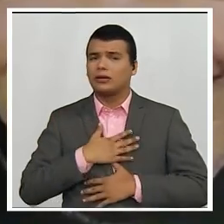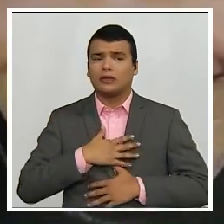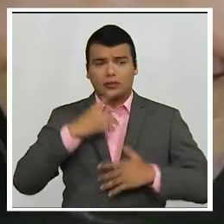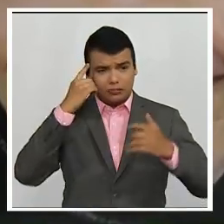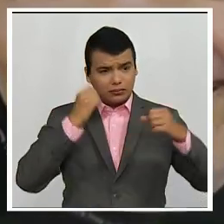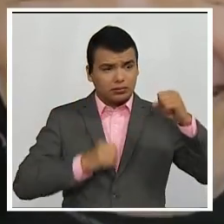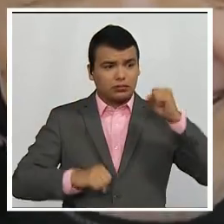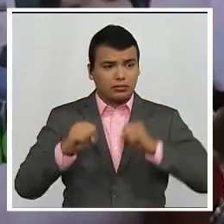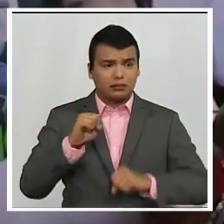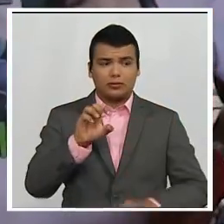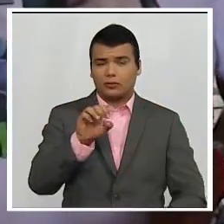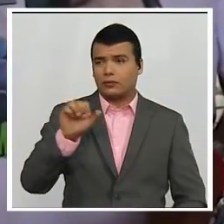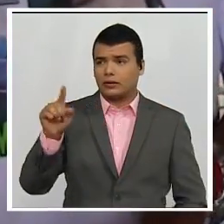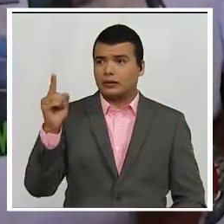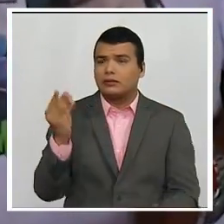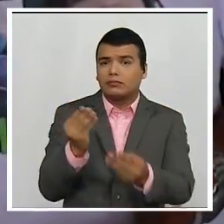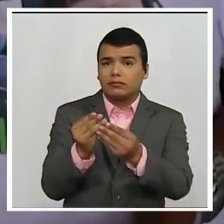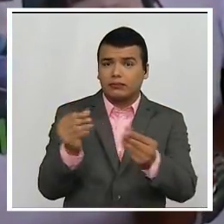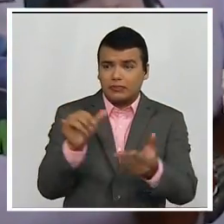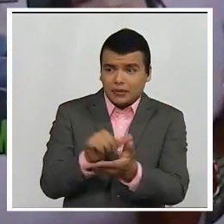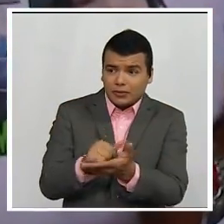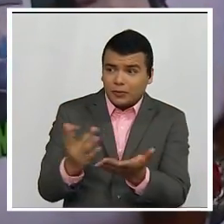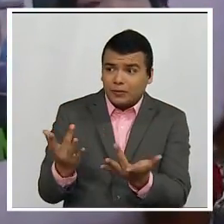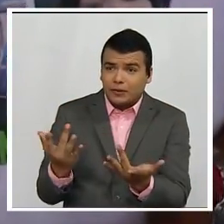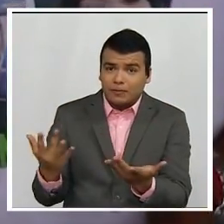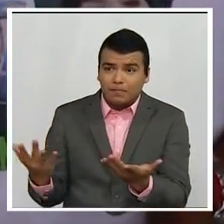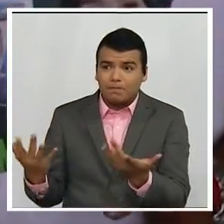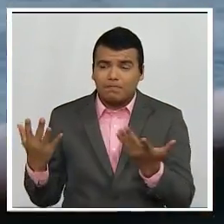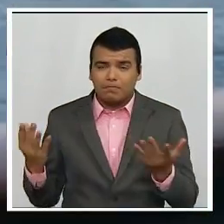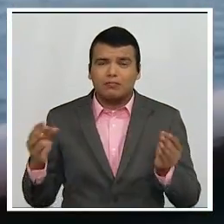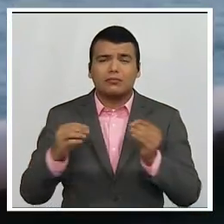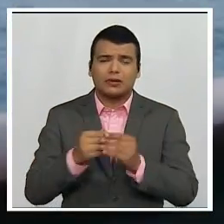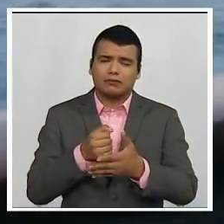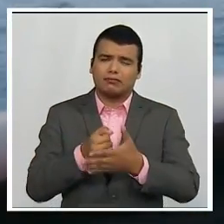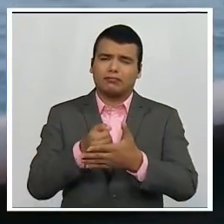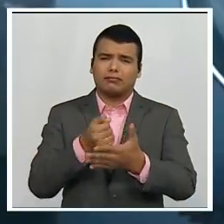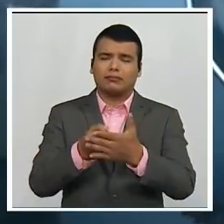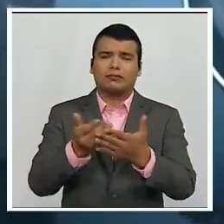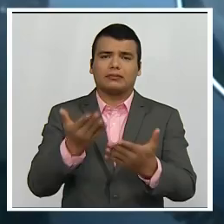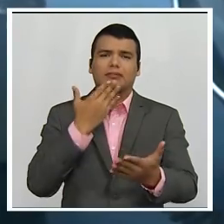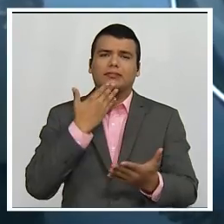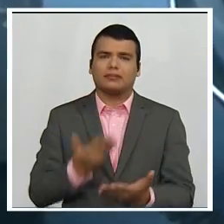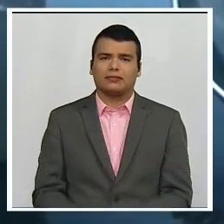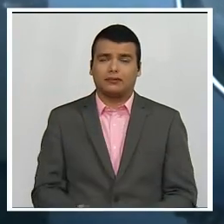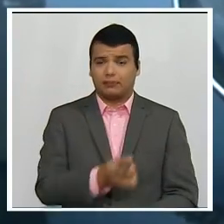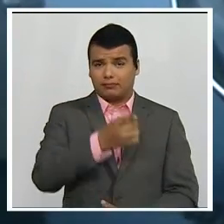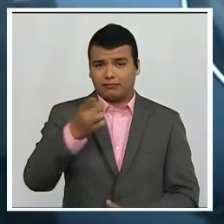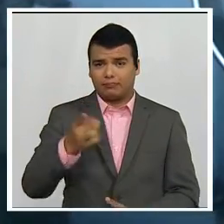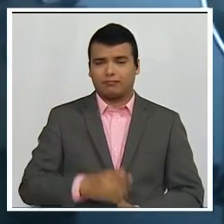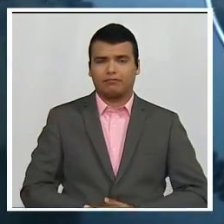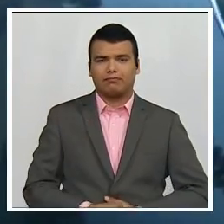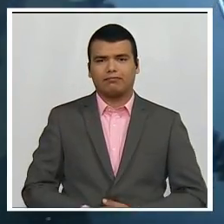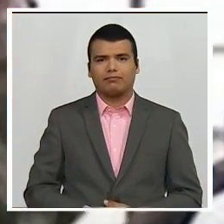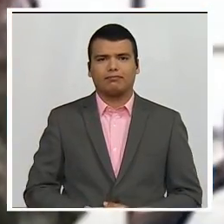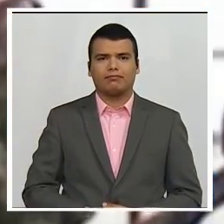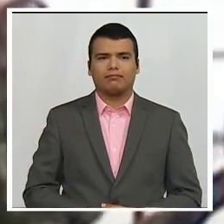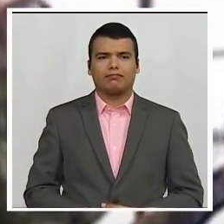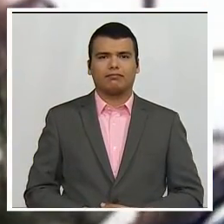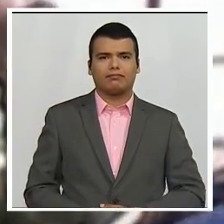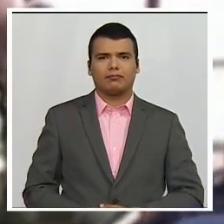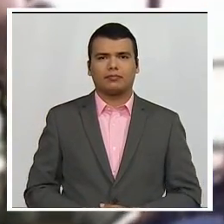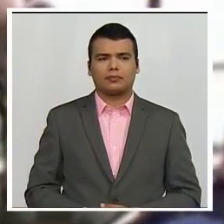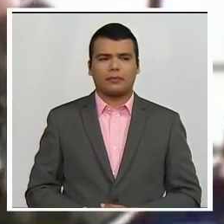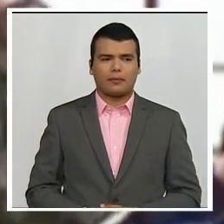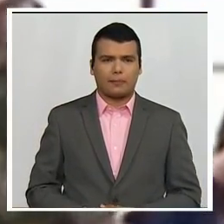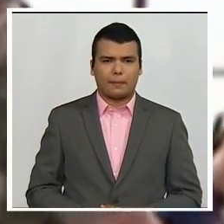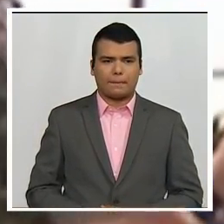por los dos buzos que aún permanecen desaparecidos agradecieron por la perseverancia que se tuvo en las operaciones palabras de de